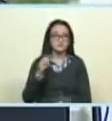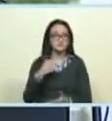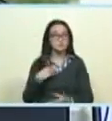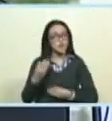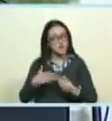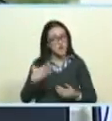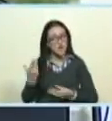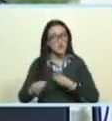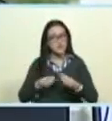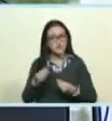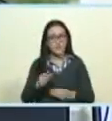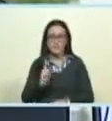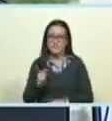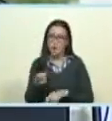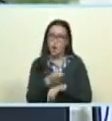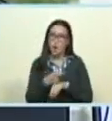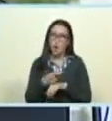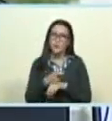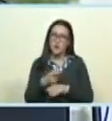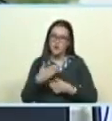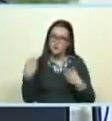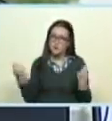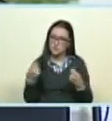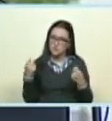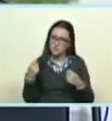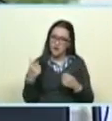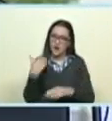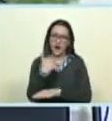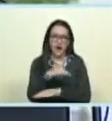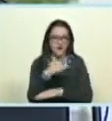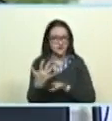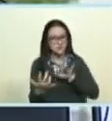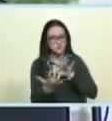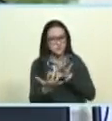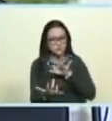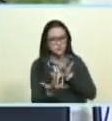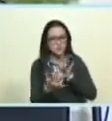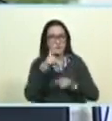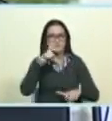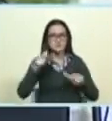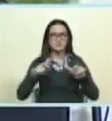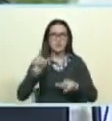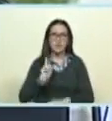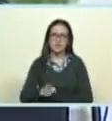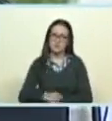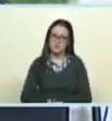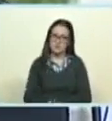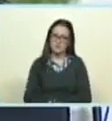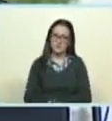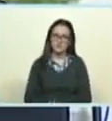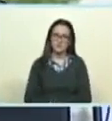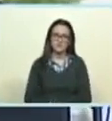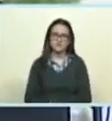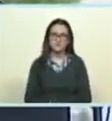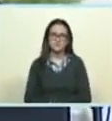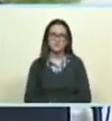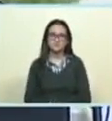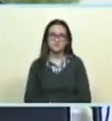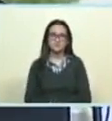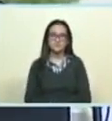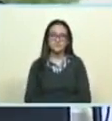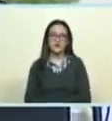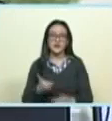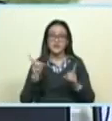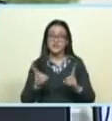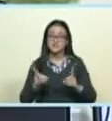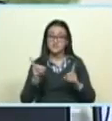hagamos, tenemos que hacer un gobierno popular, un gobierno de calle, un gobierno de contacto cercano, donde las